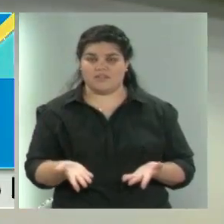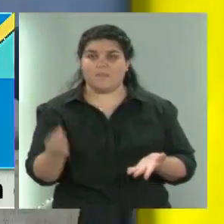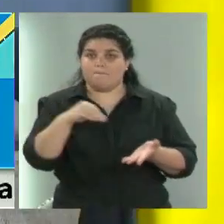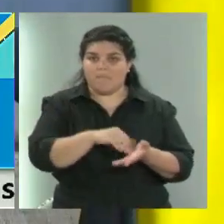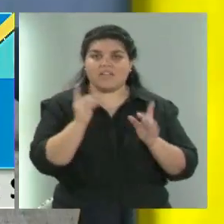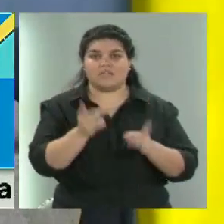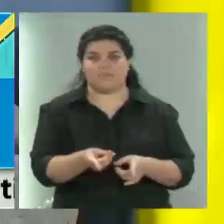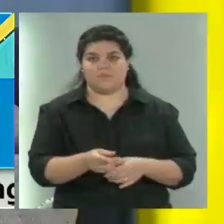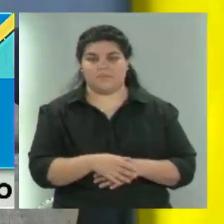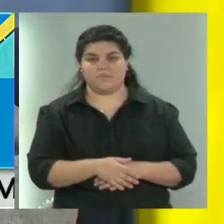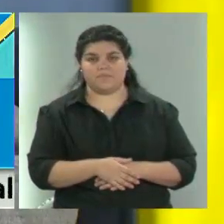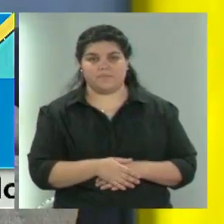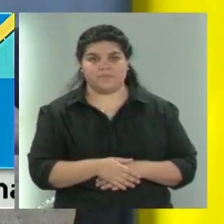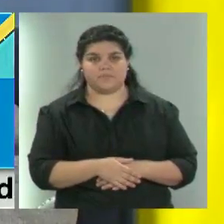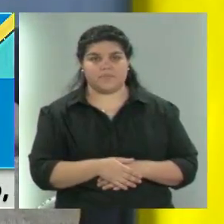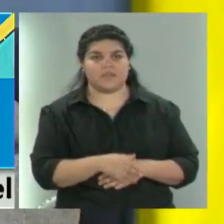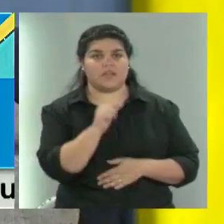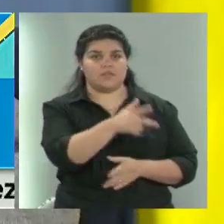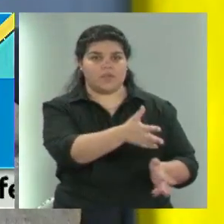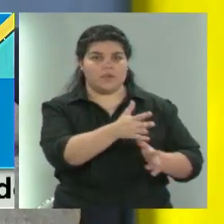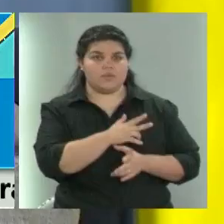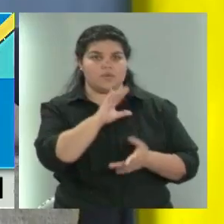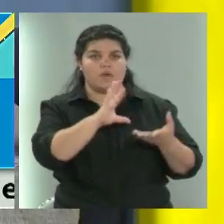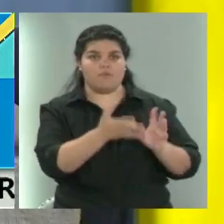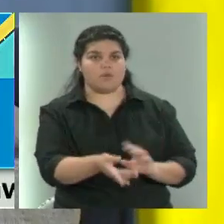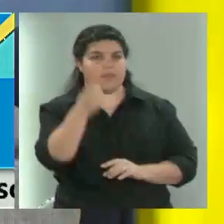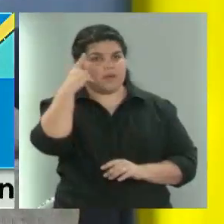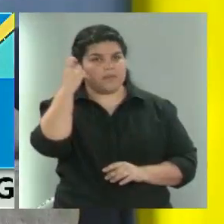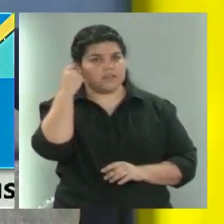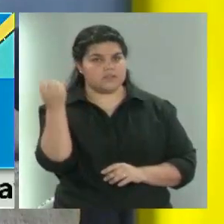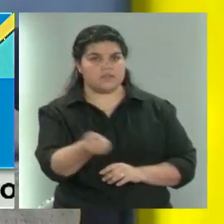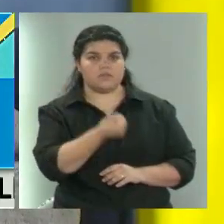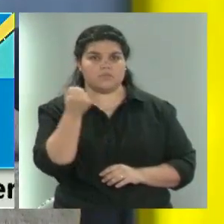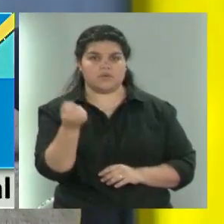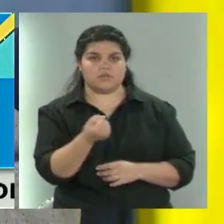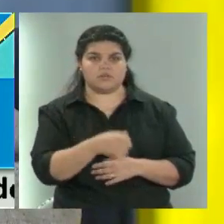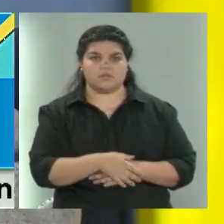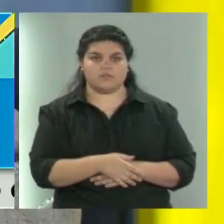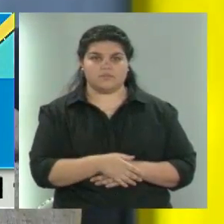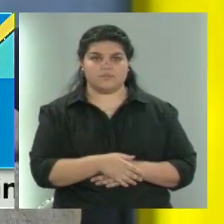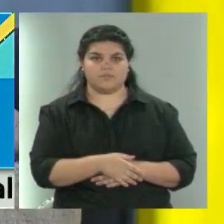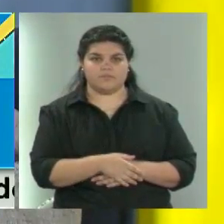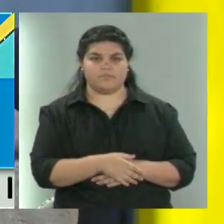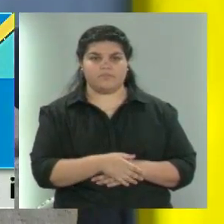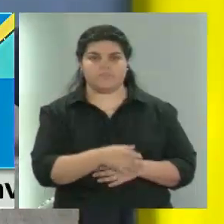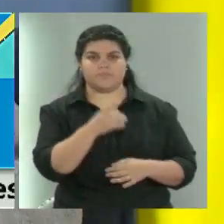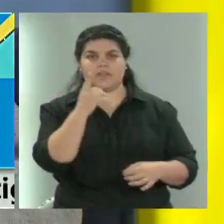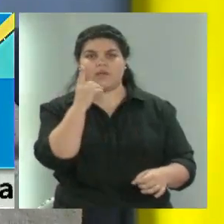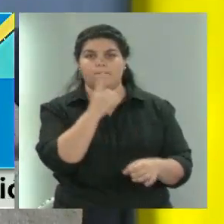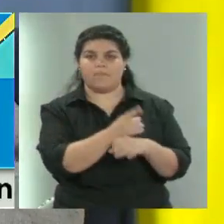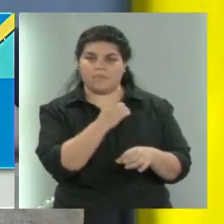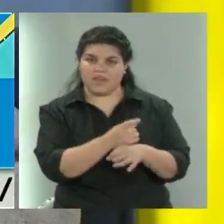eso es una metodología de aprendizaje muy importante. Primero, porque